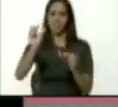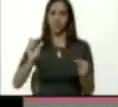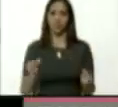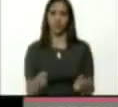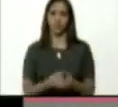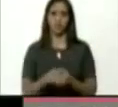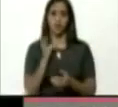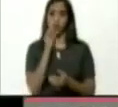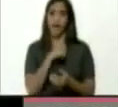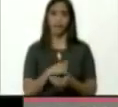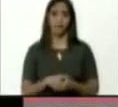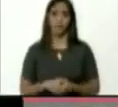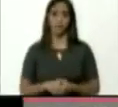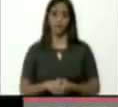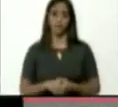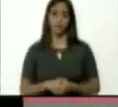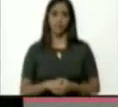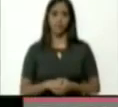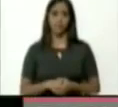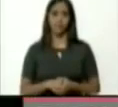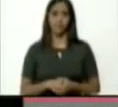hay.